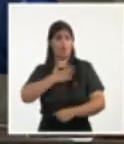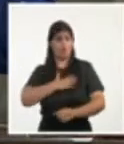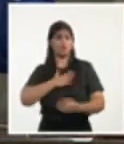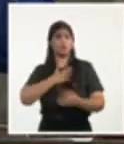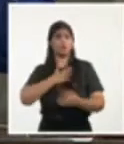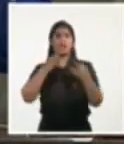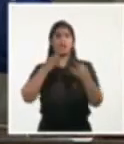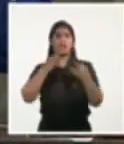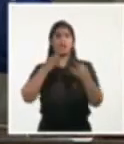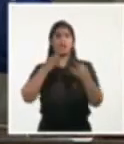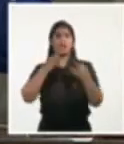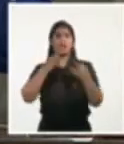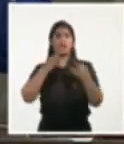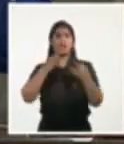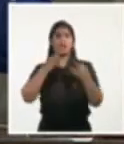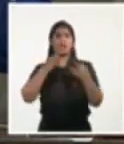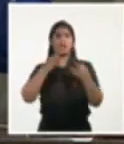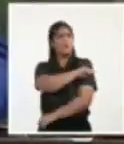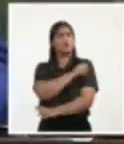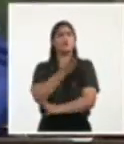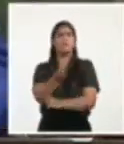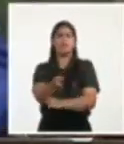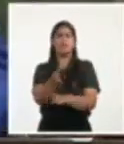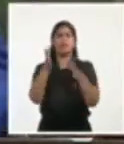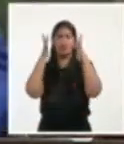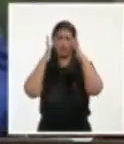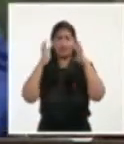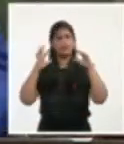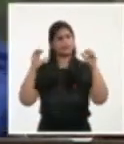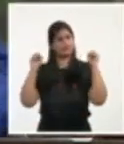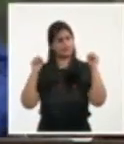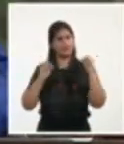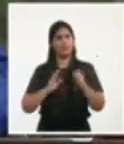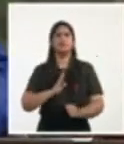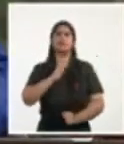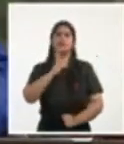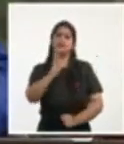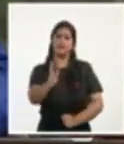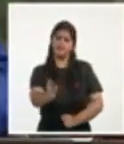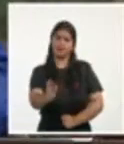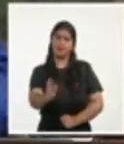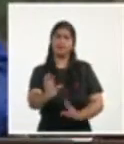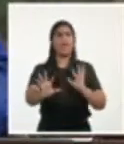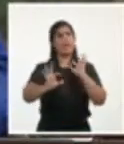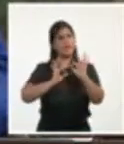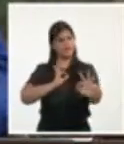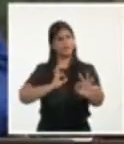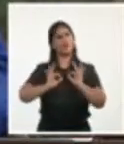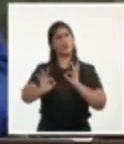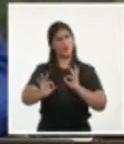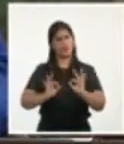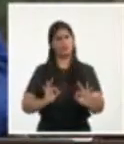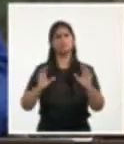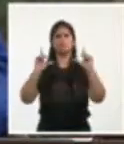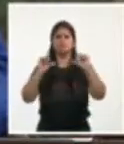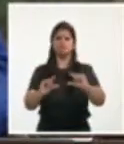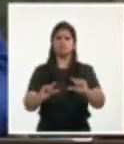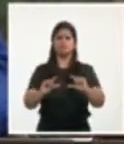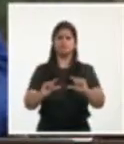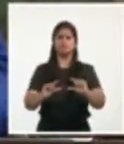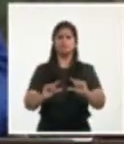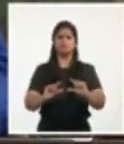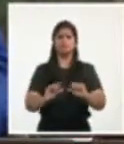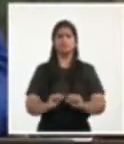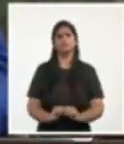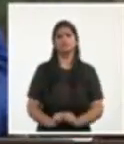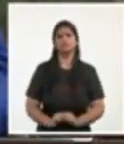cosas, nosotros en el menor momento los niveles de ingresos y disminuyendo los niveles de casos activos y por lo tanto poder